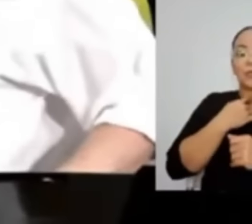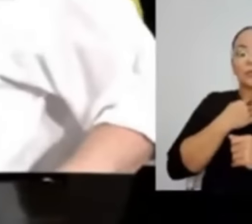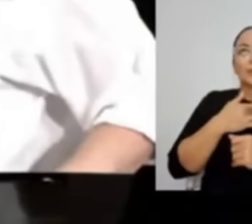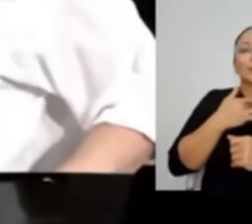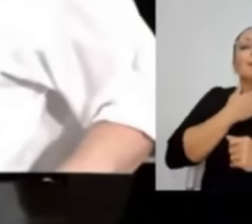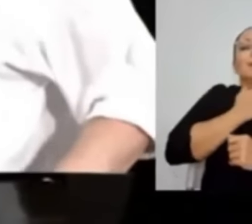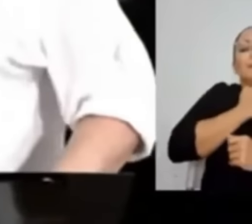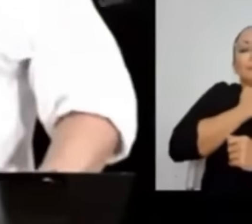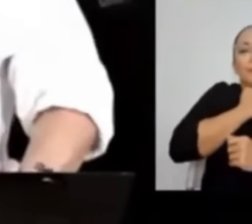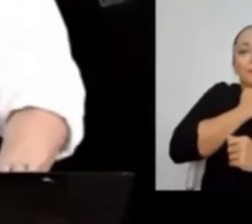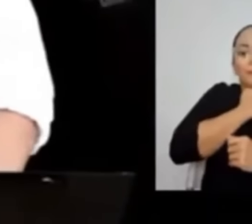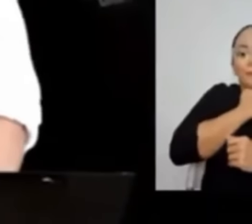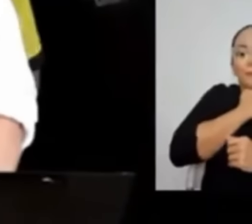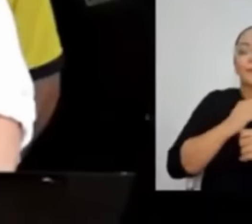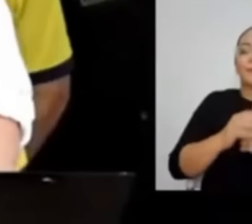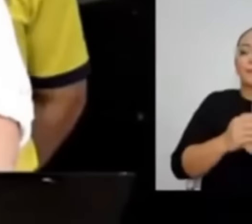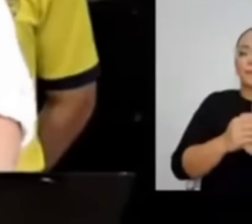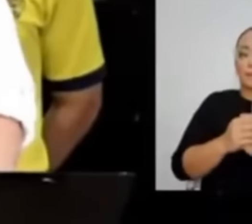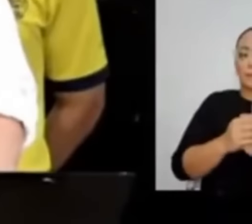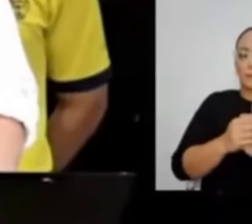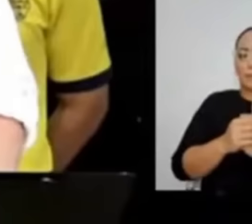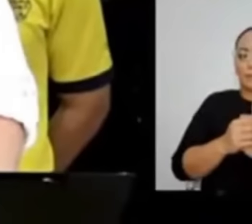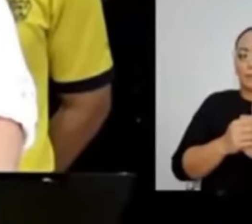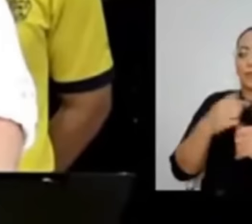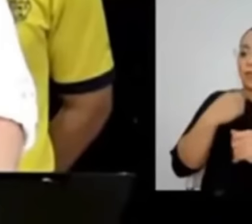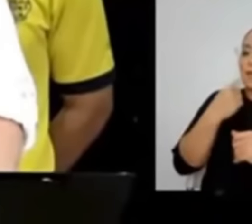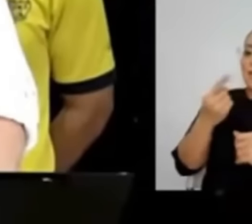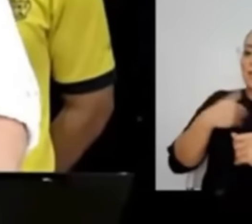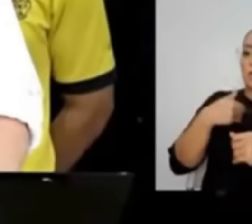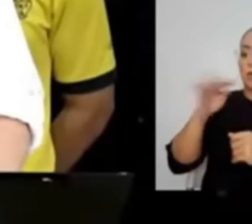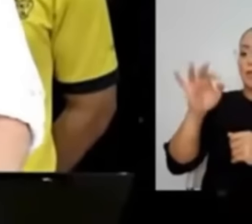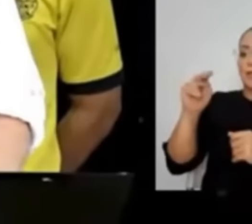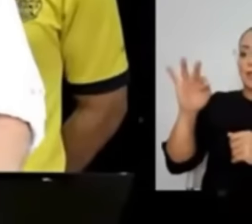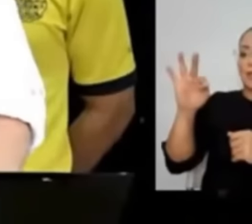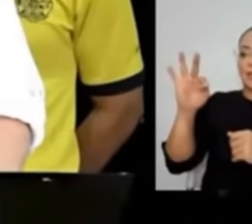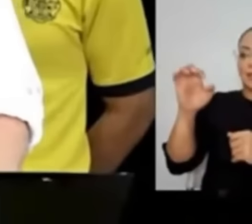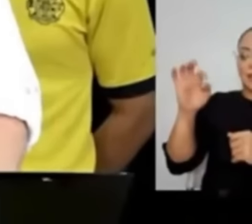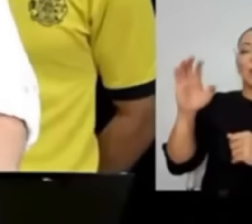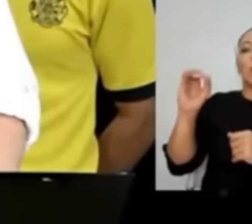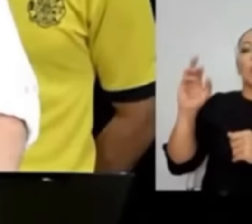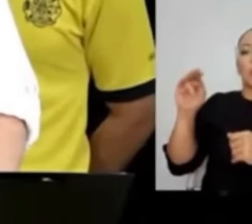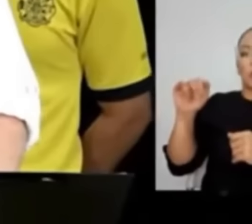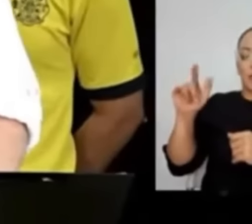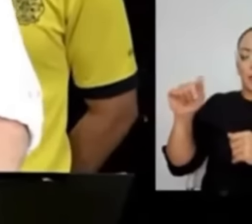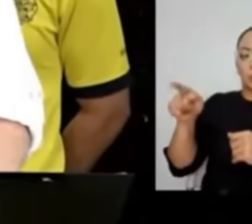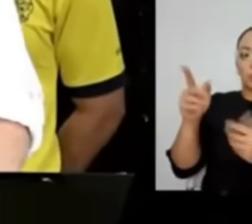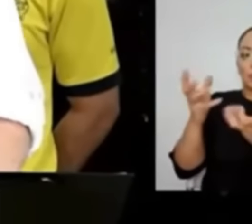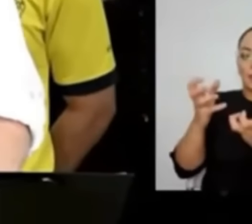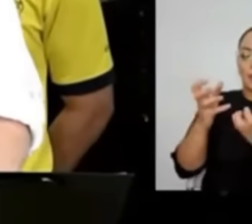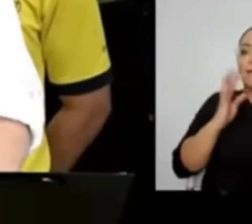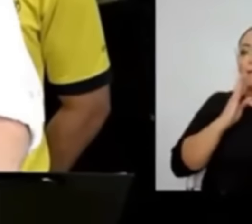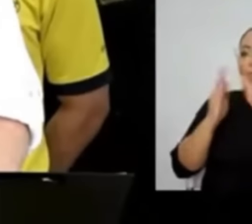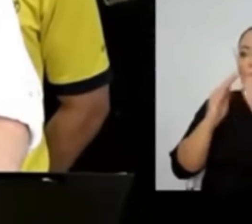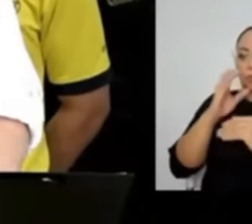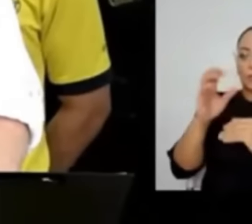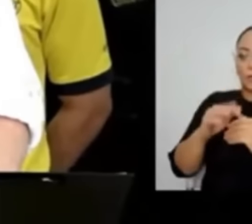garganta al decirle algo. Le dije yo, señor teniente coronel, usted quiere dar palabras al pueblo de